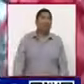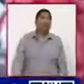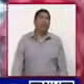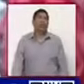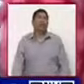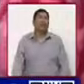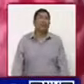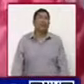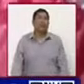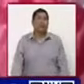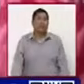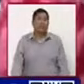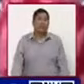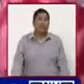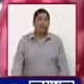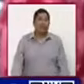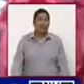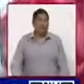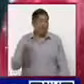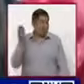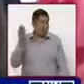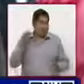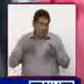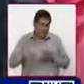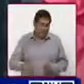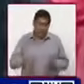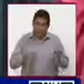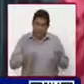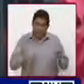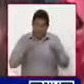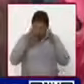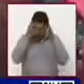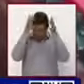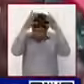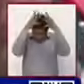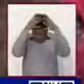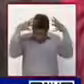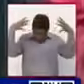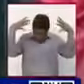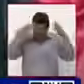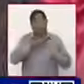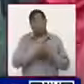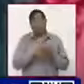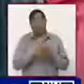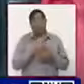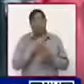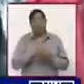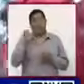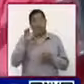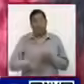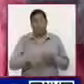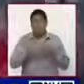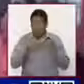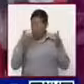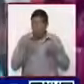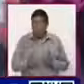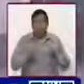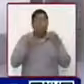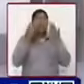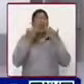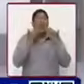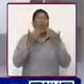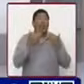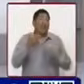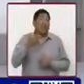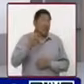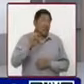El de 20 bolivianos, viene el sombrero, la faldita y una blusita más, nos dice la casera. Todo el traje completo, muy bien. Bueno, te agradecemos